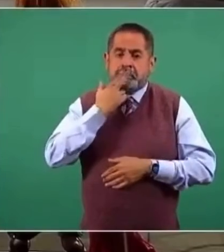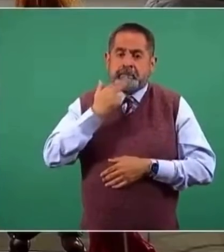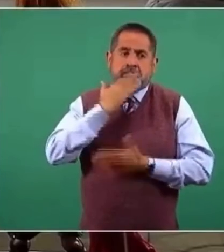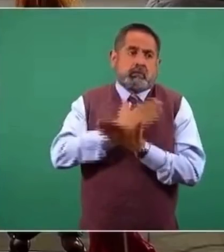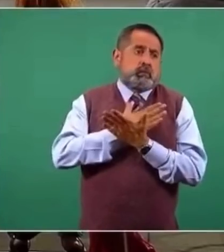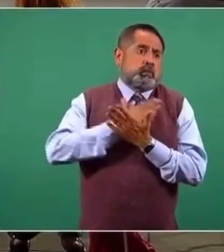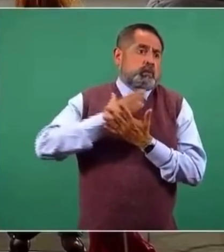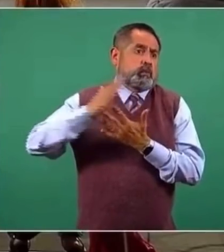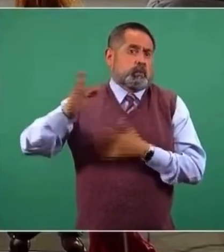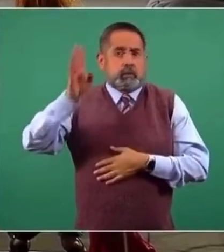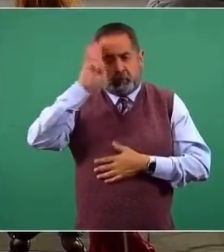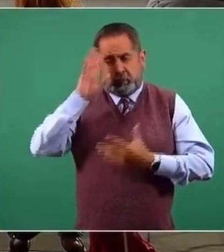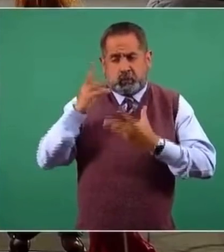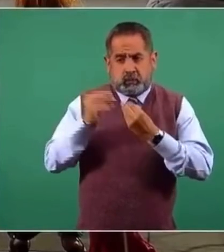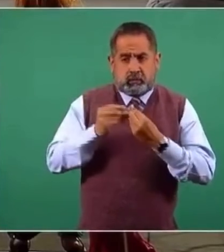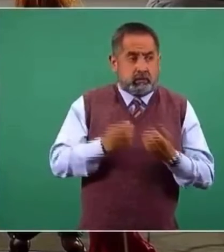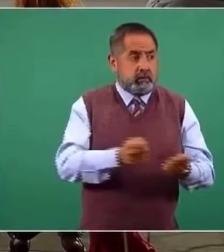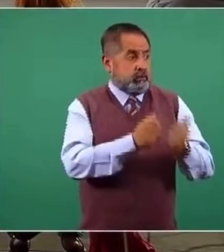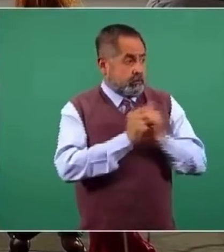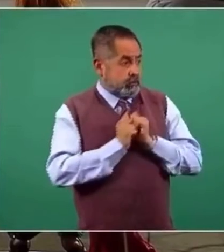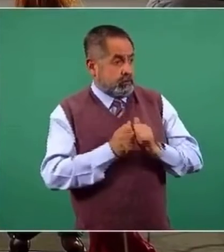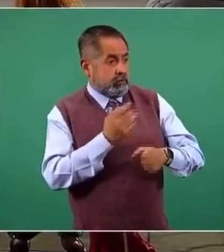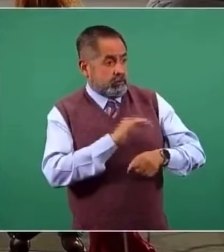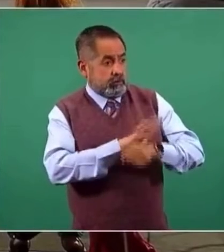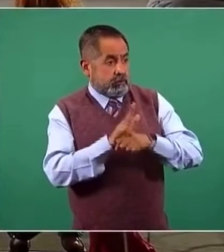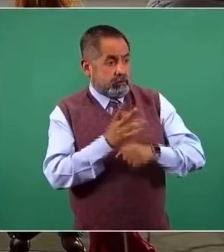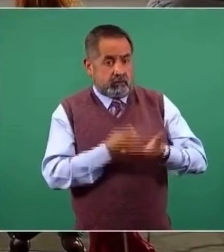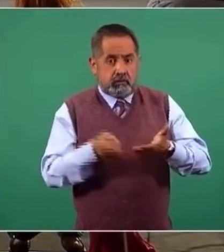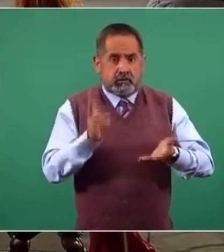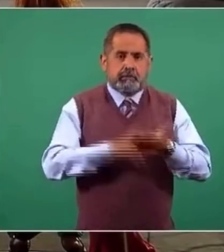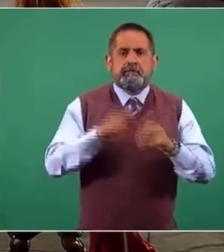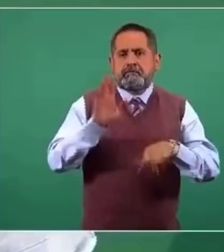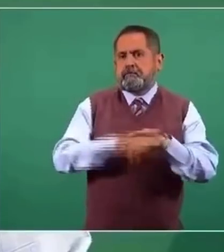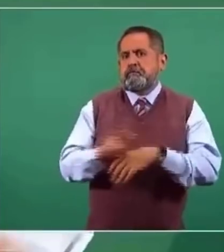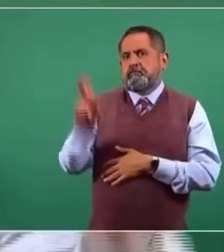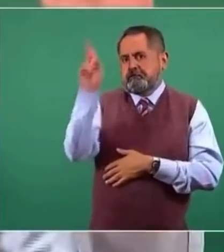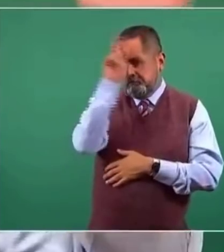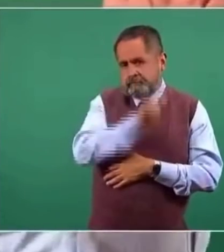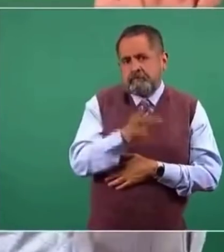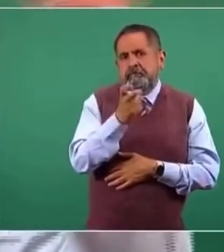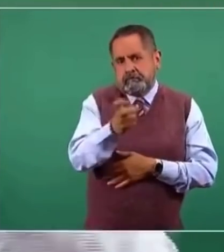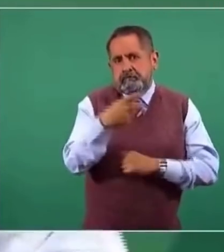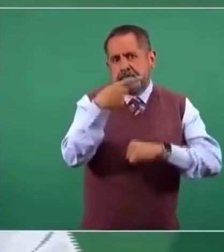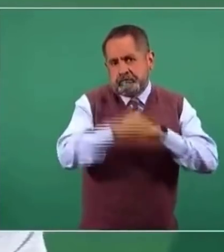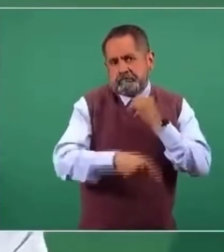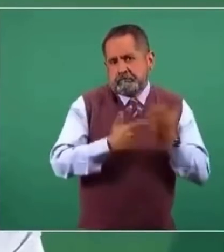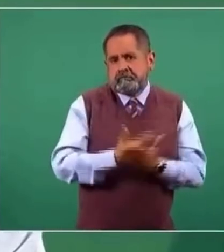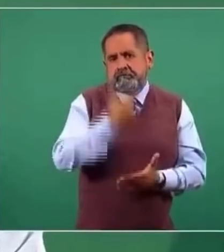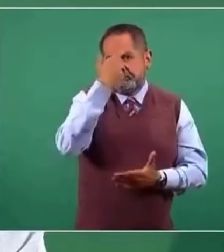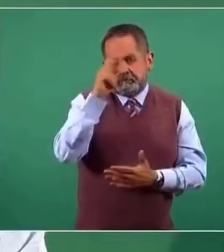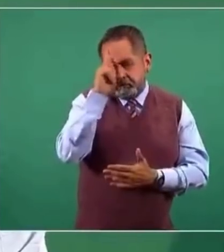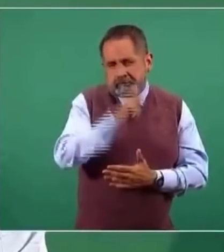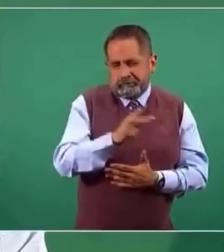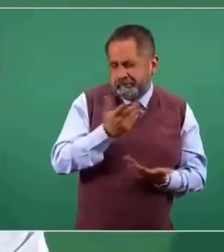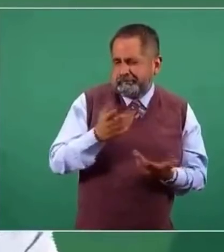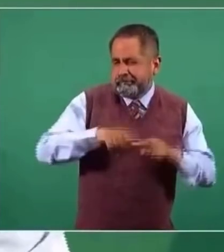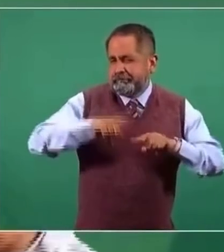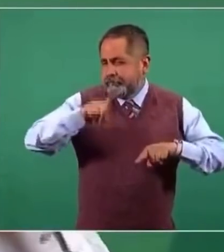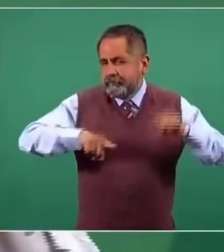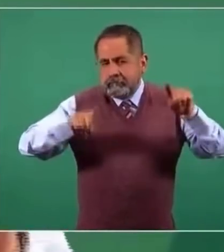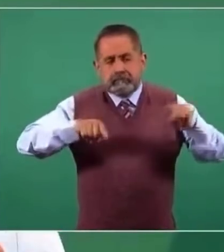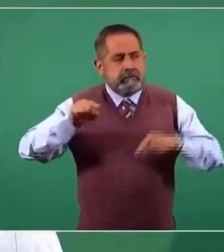y por lo tanto se considera que además que tiene diabetes, está descontrolada. Entonces ahí el riesgo sí se incrementa de manera